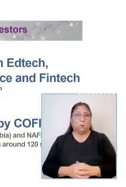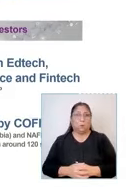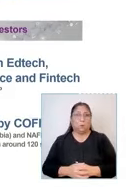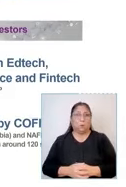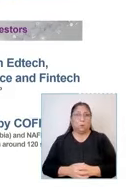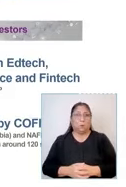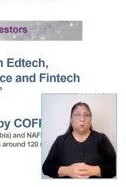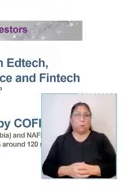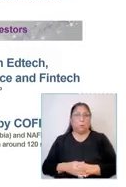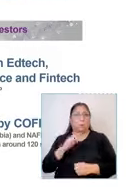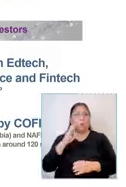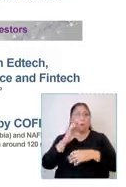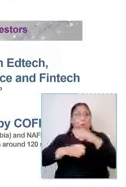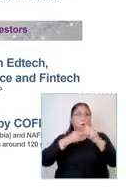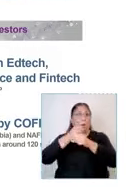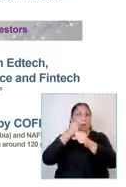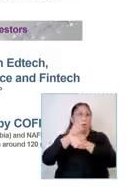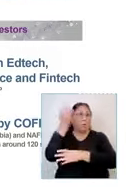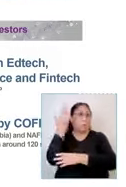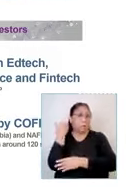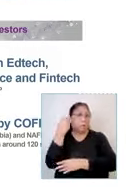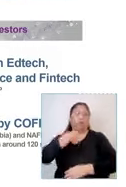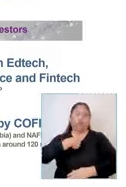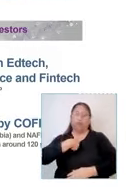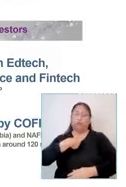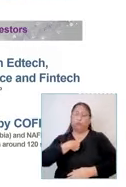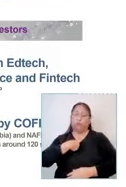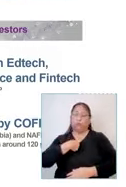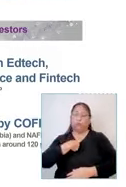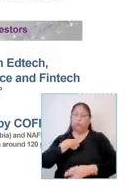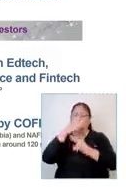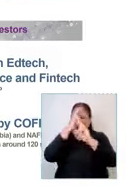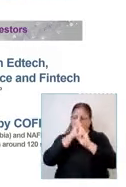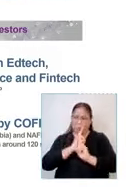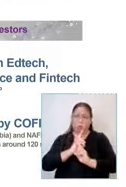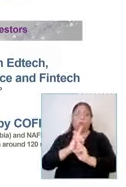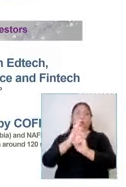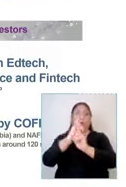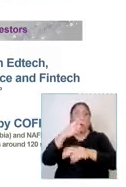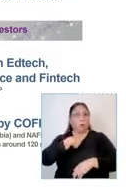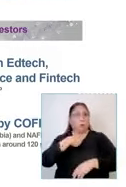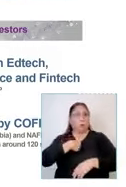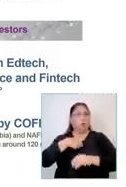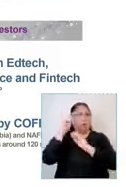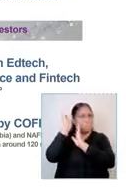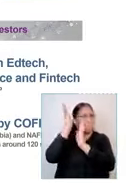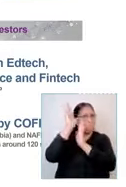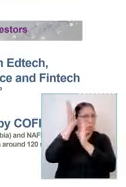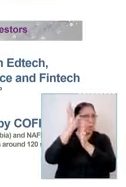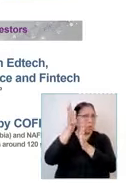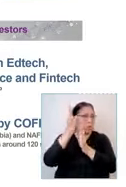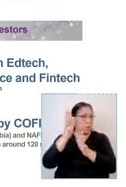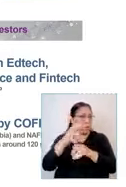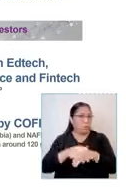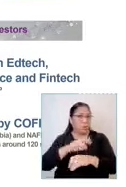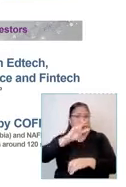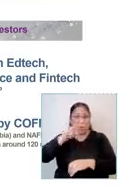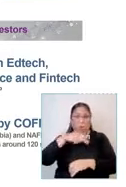El año pasado tuve el honor de poder hacer una presentación en el